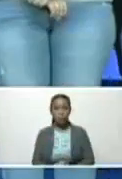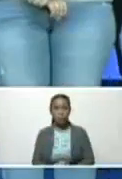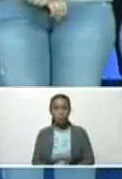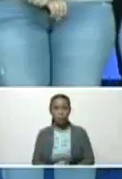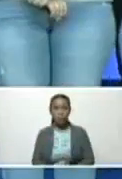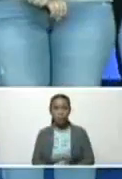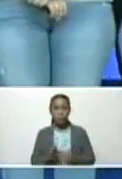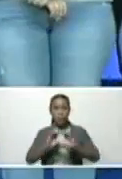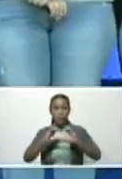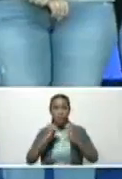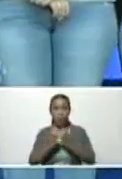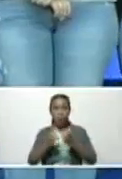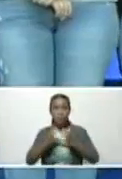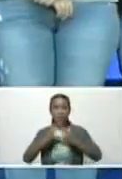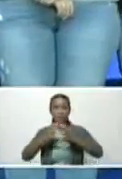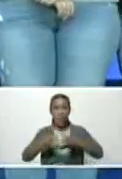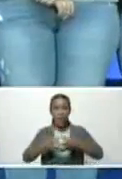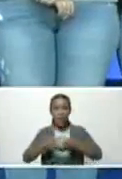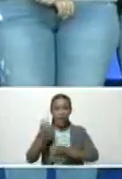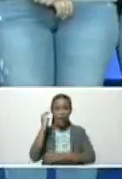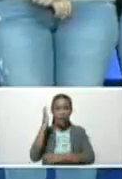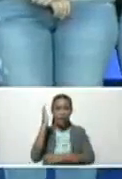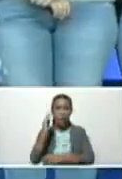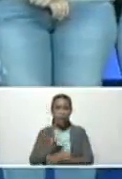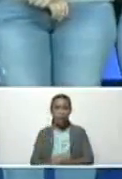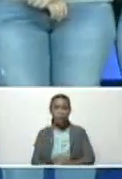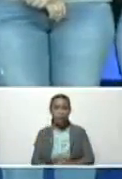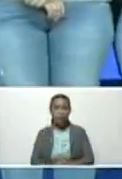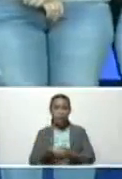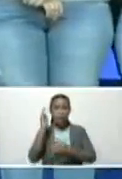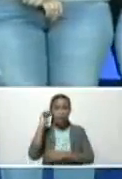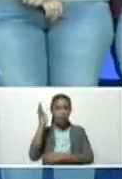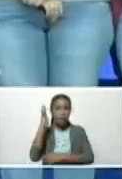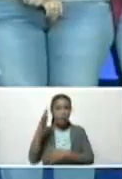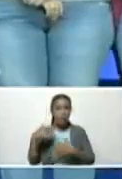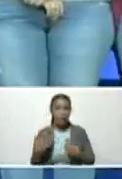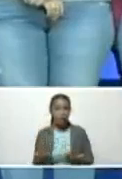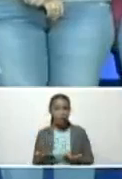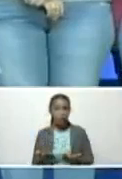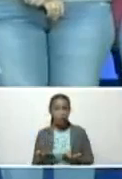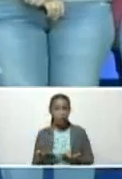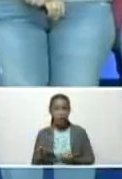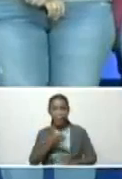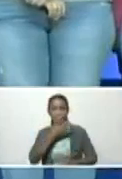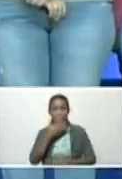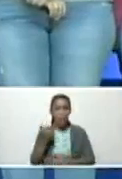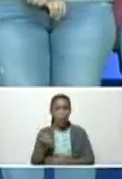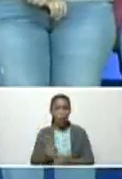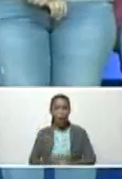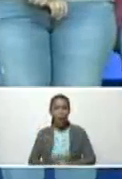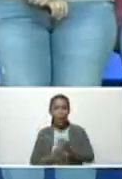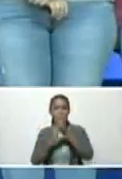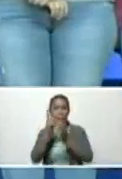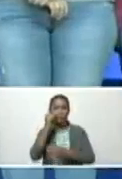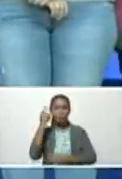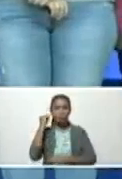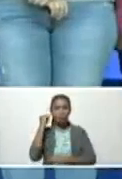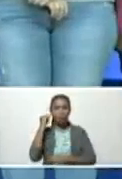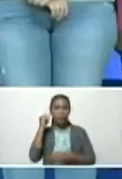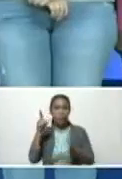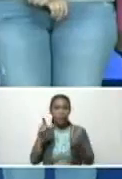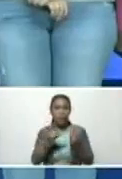aula de clase a la asamblea, y de la asamblea a los mejores líderes y lideresas por